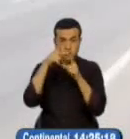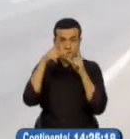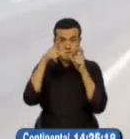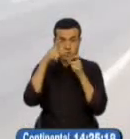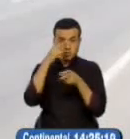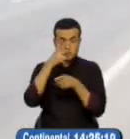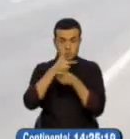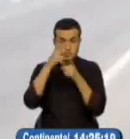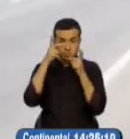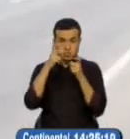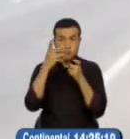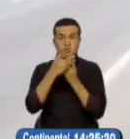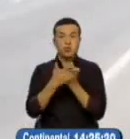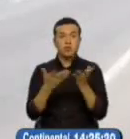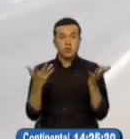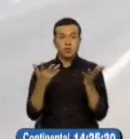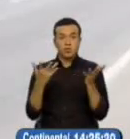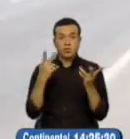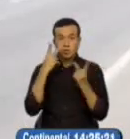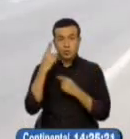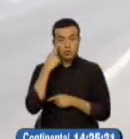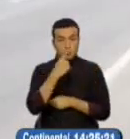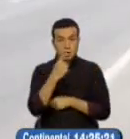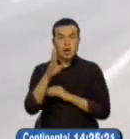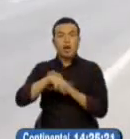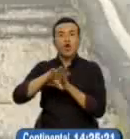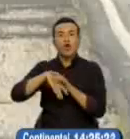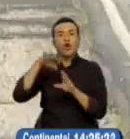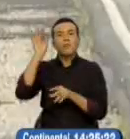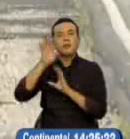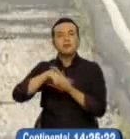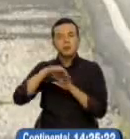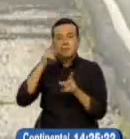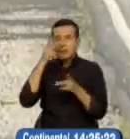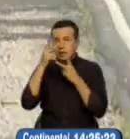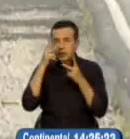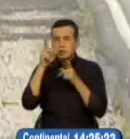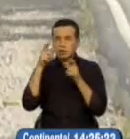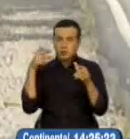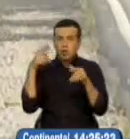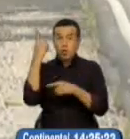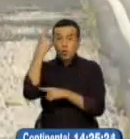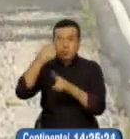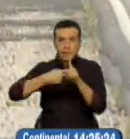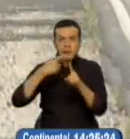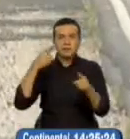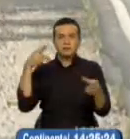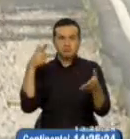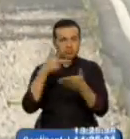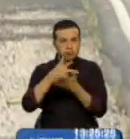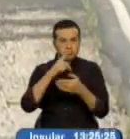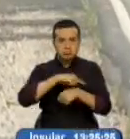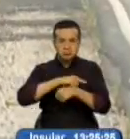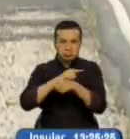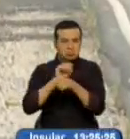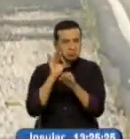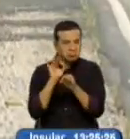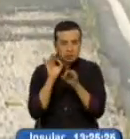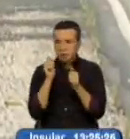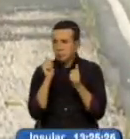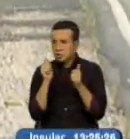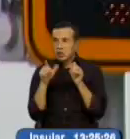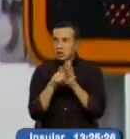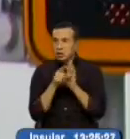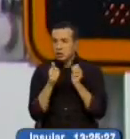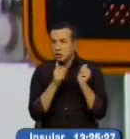vía La Costa se convertirán en lotorradares y vigilarán a todos los vehículos que durante un mes conserven el límite de velocidad dentro de lo que